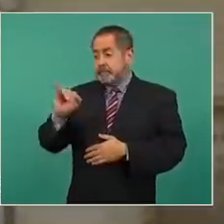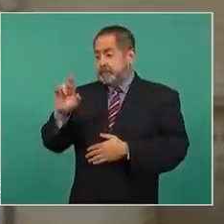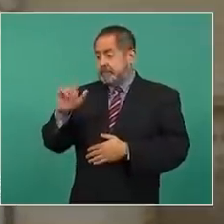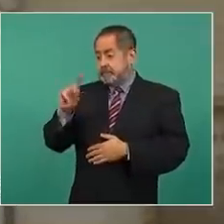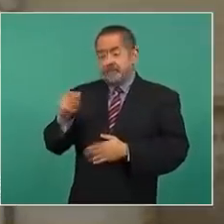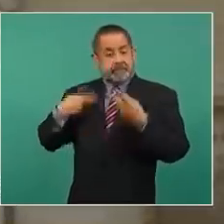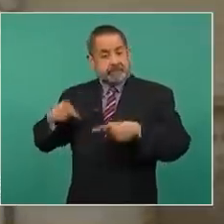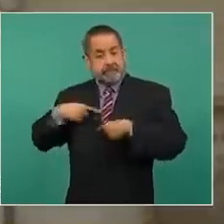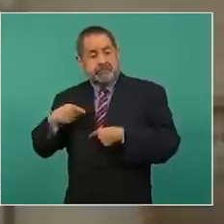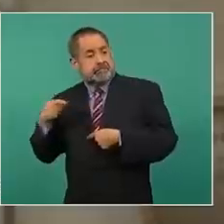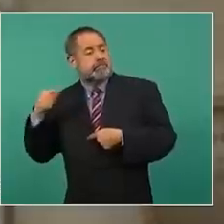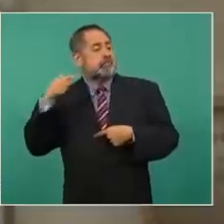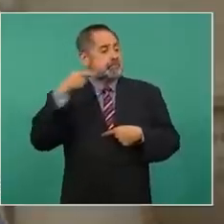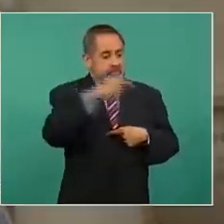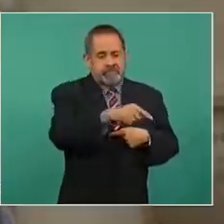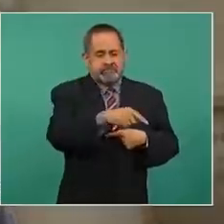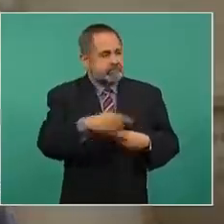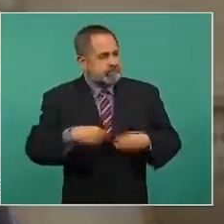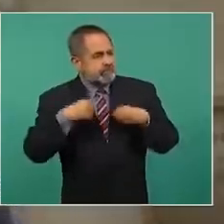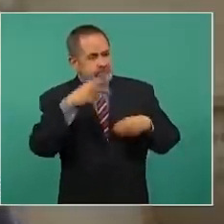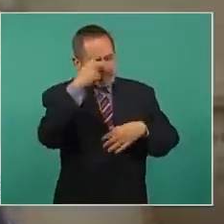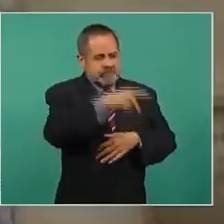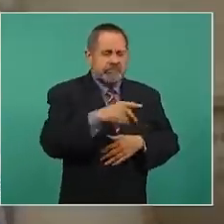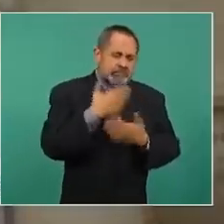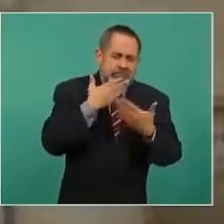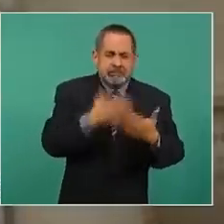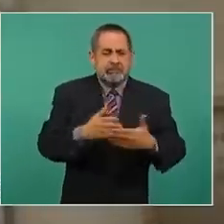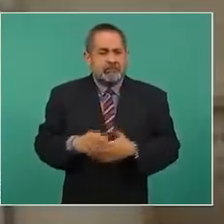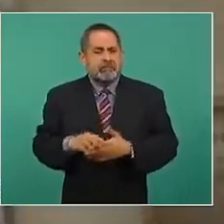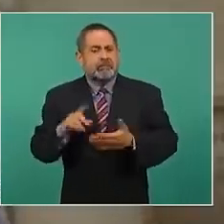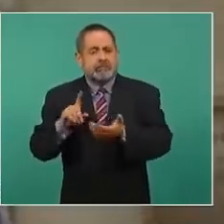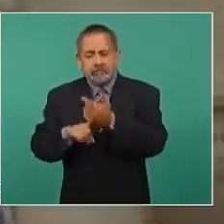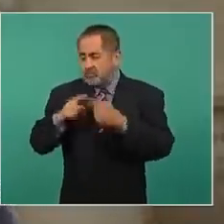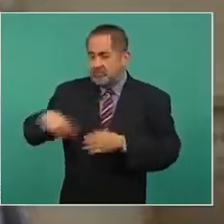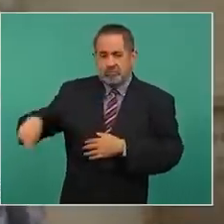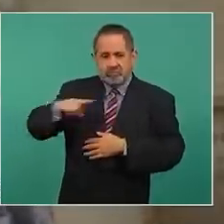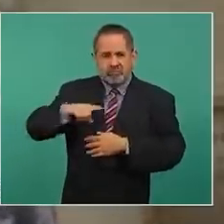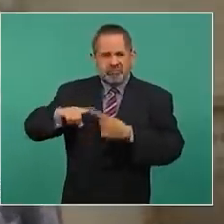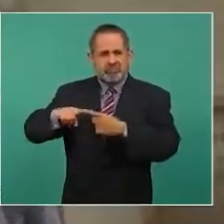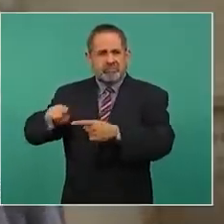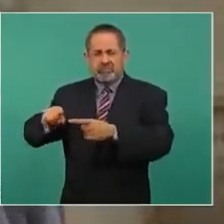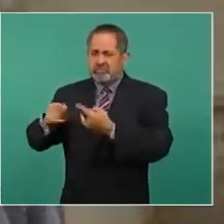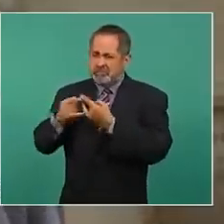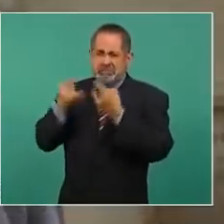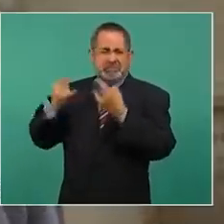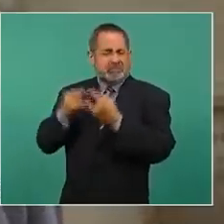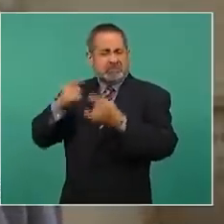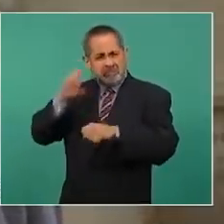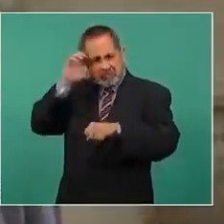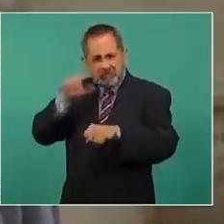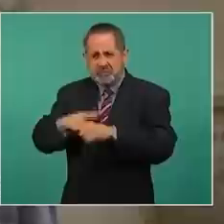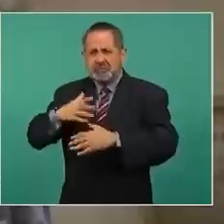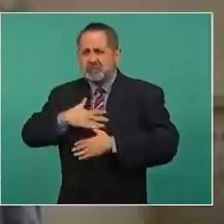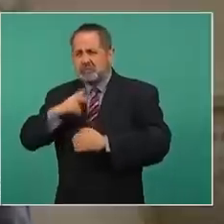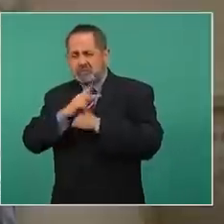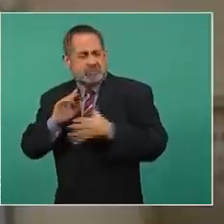México después de su independencia su memoria perm la rica historía y cultura de este